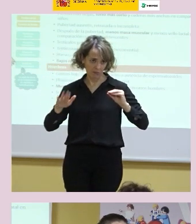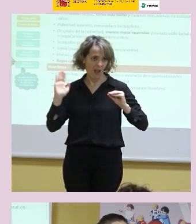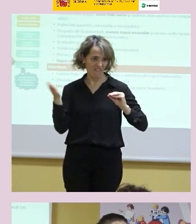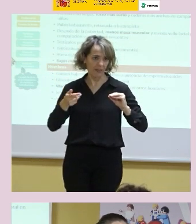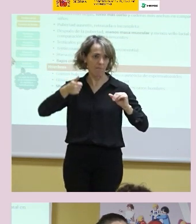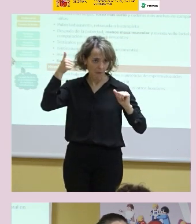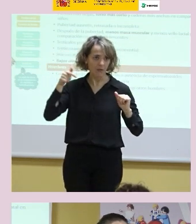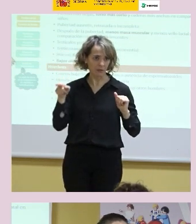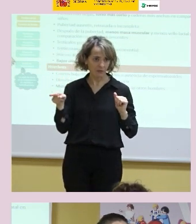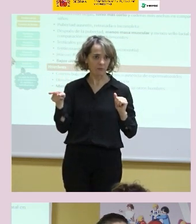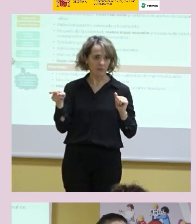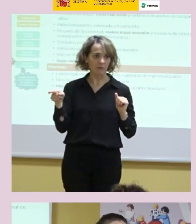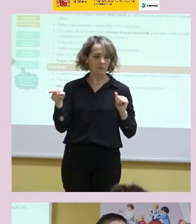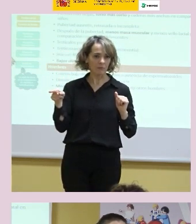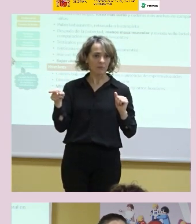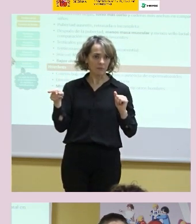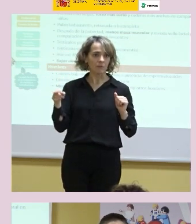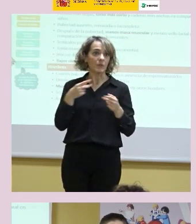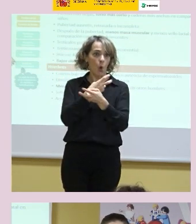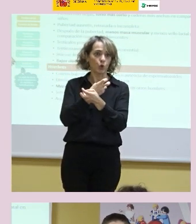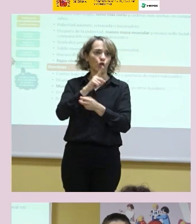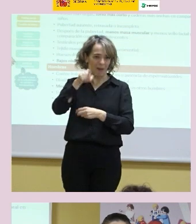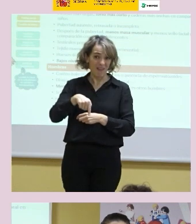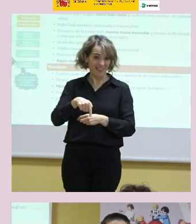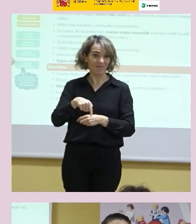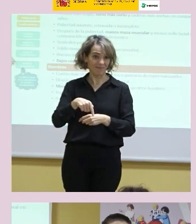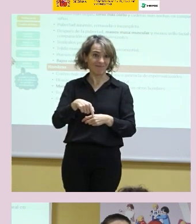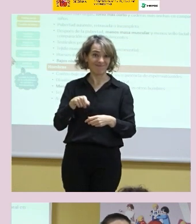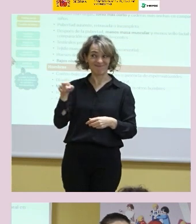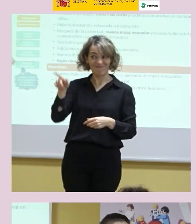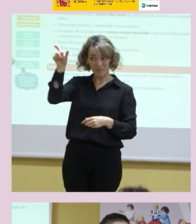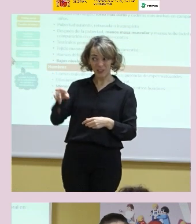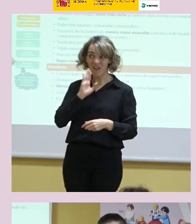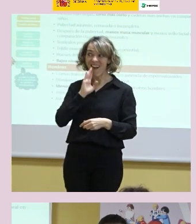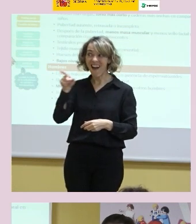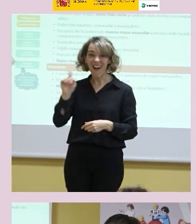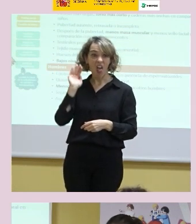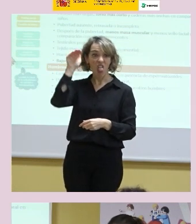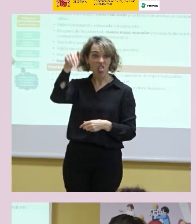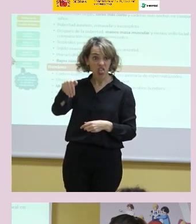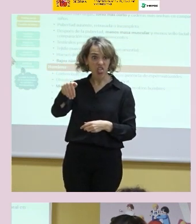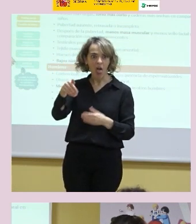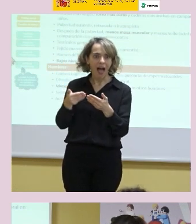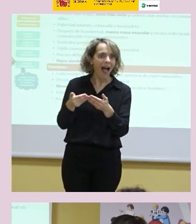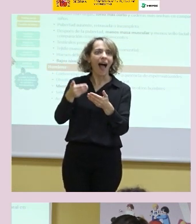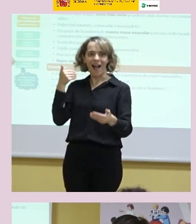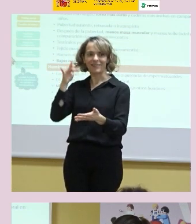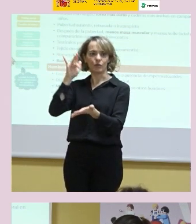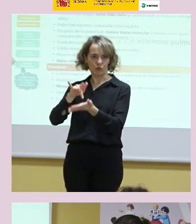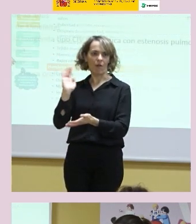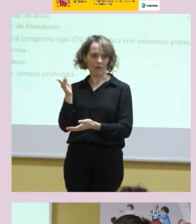también el tejido óseo, pues en estos pacientes este punto llega antes, también importante tenerlo en